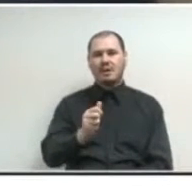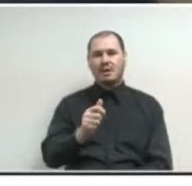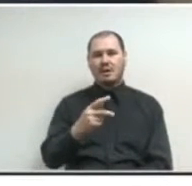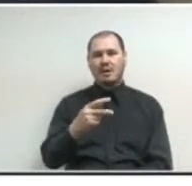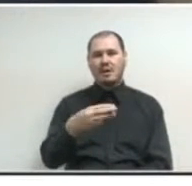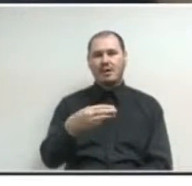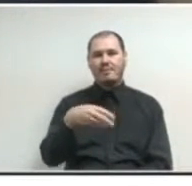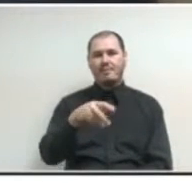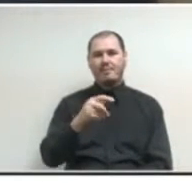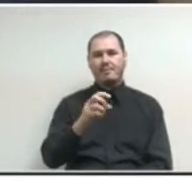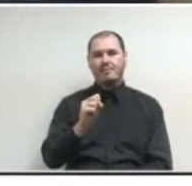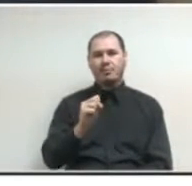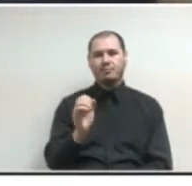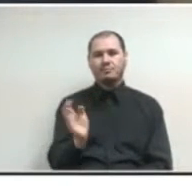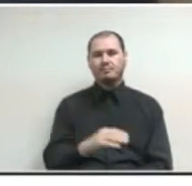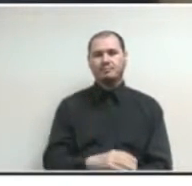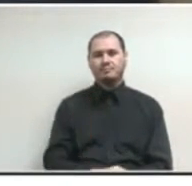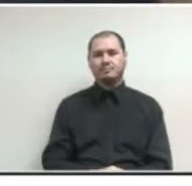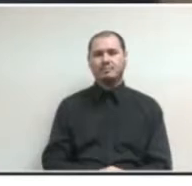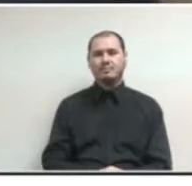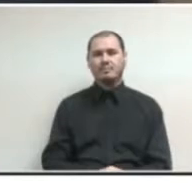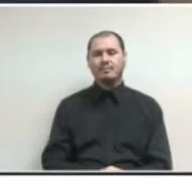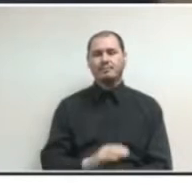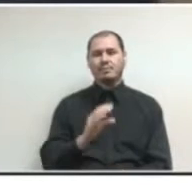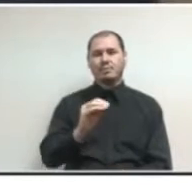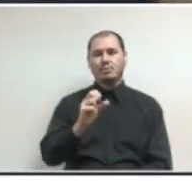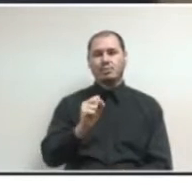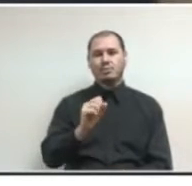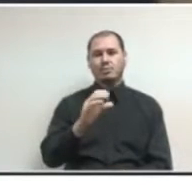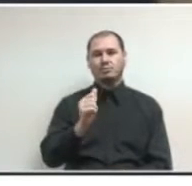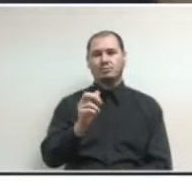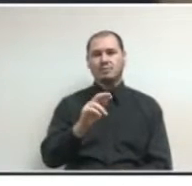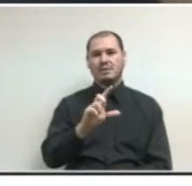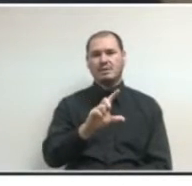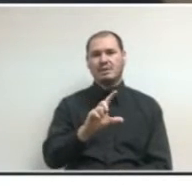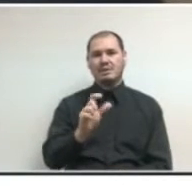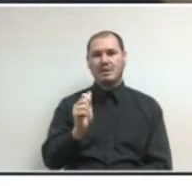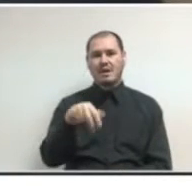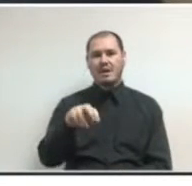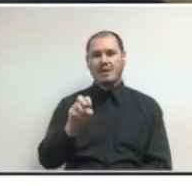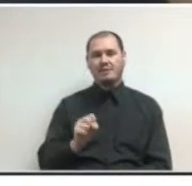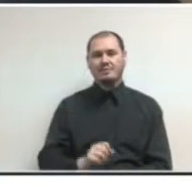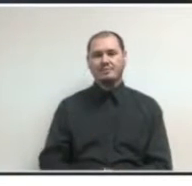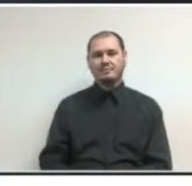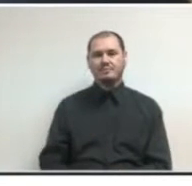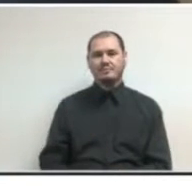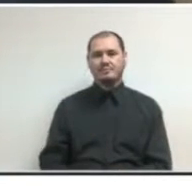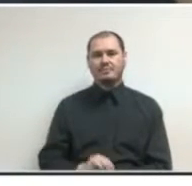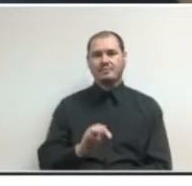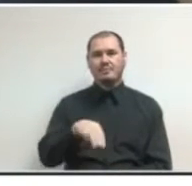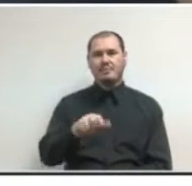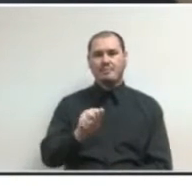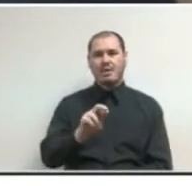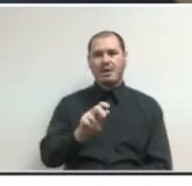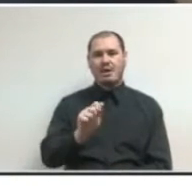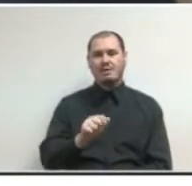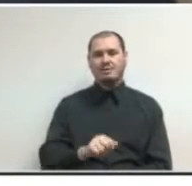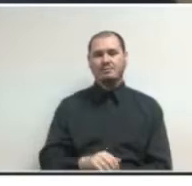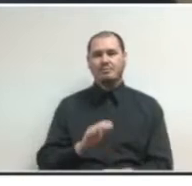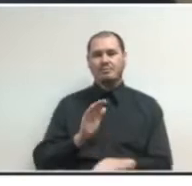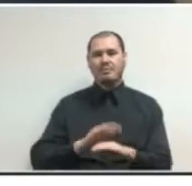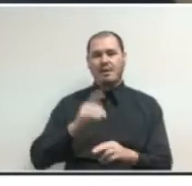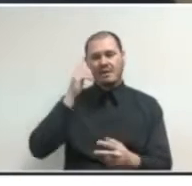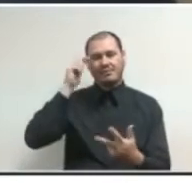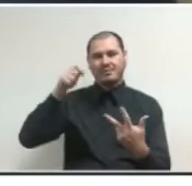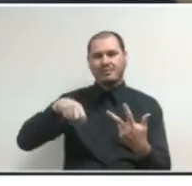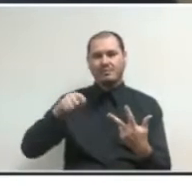Rodolfo Gil Paleari, doctor Mauricio Domínguez, doctor Oscar Buenaventura Llanes, doctora Mara Ladam. Tribunal de Ética